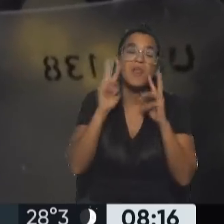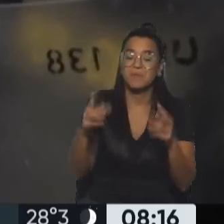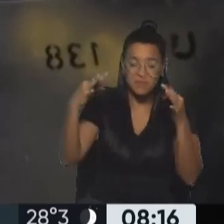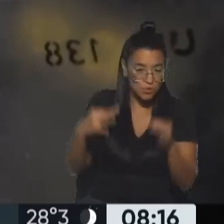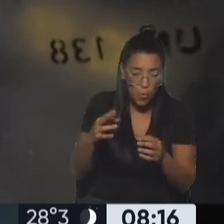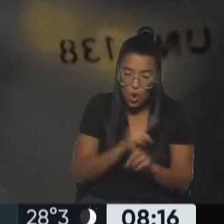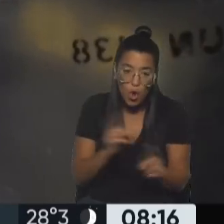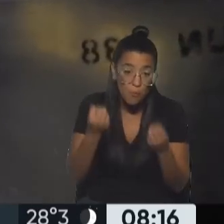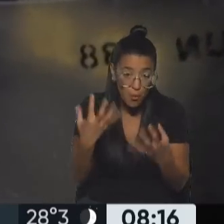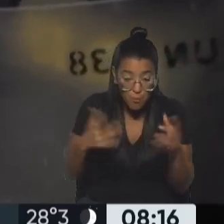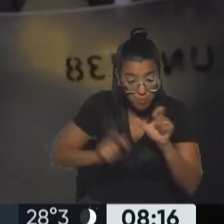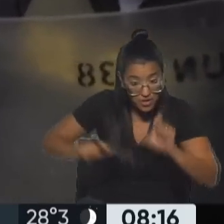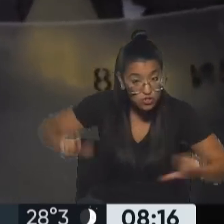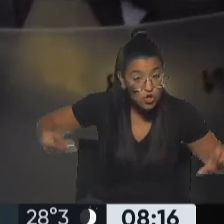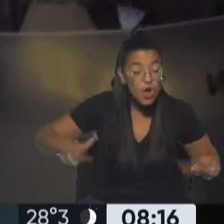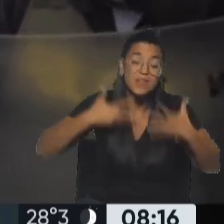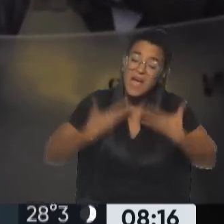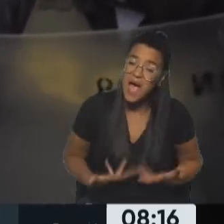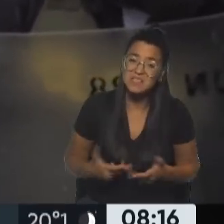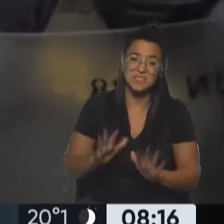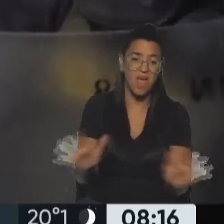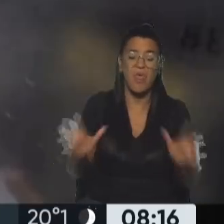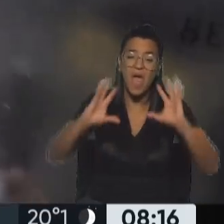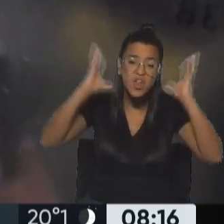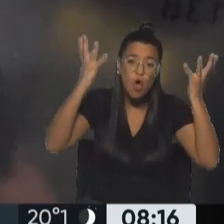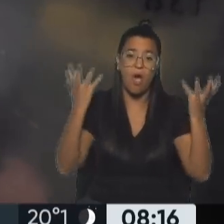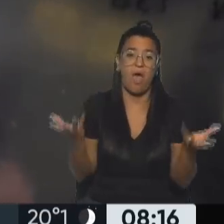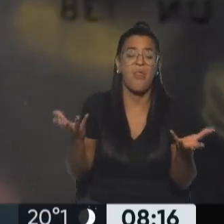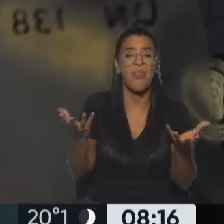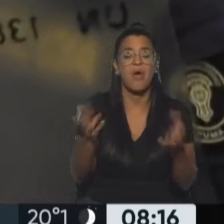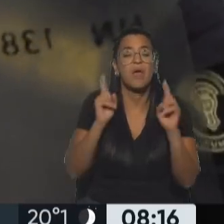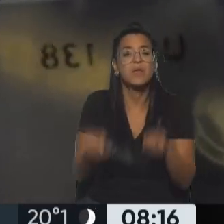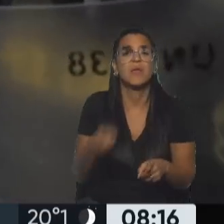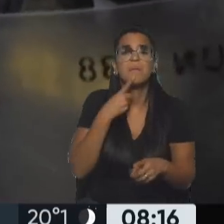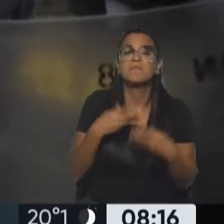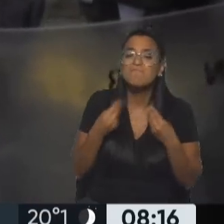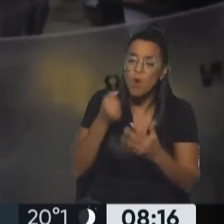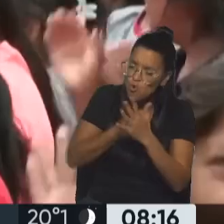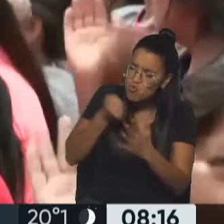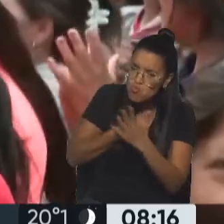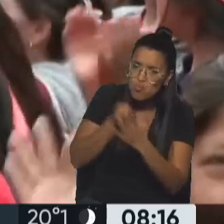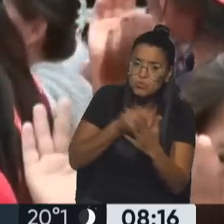la verdad está muy cansada muy enojada y con un espíritu de lucha que no se veía hace mucho